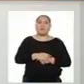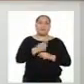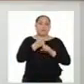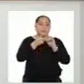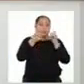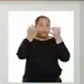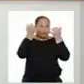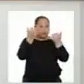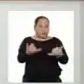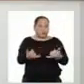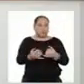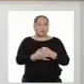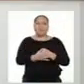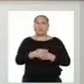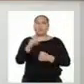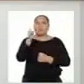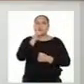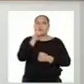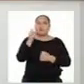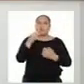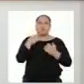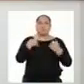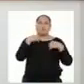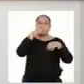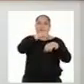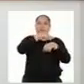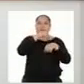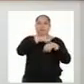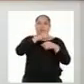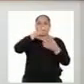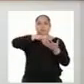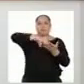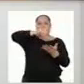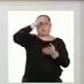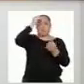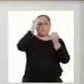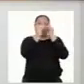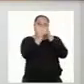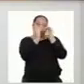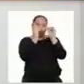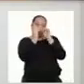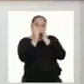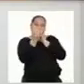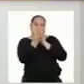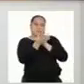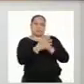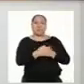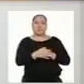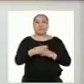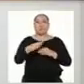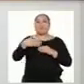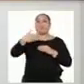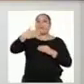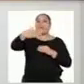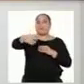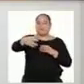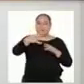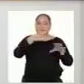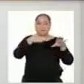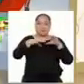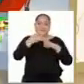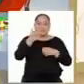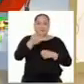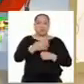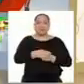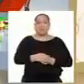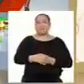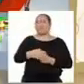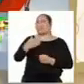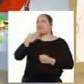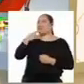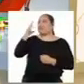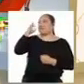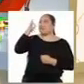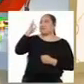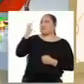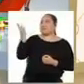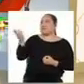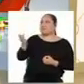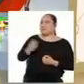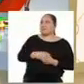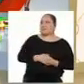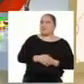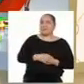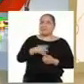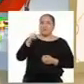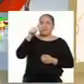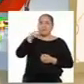Pero ahora, ya no nos queda tiempo para aprender cómo se resuelve. Más adelante lo haremos. Gracias, profesor